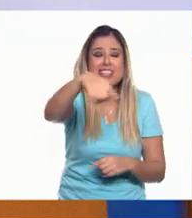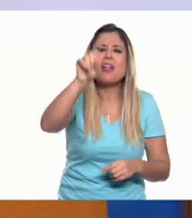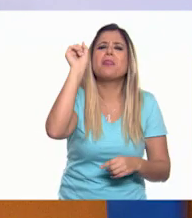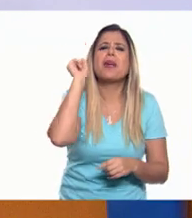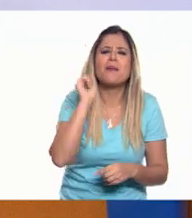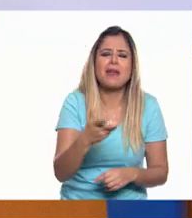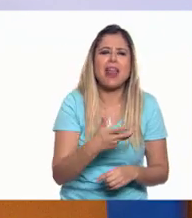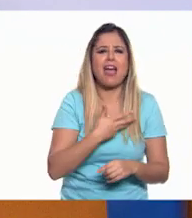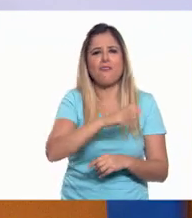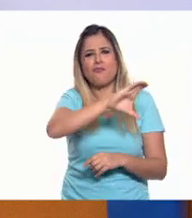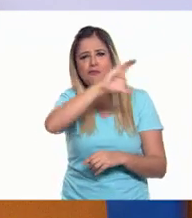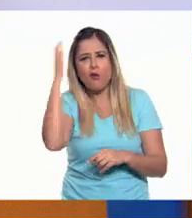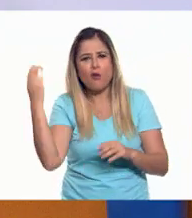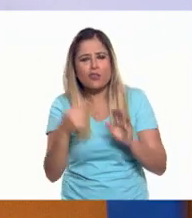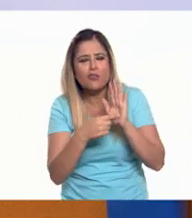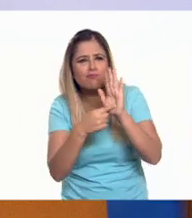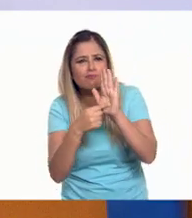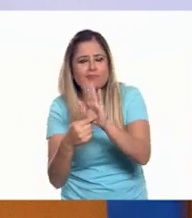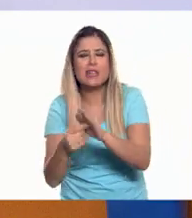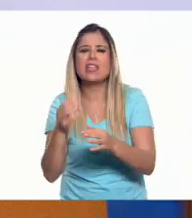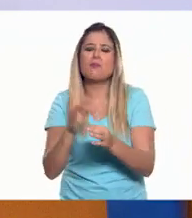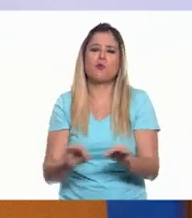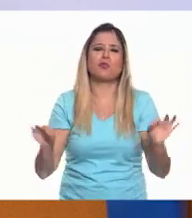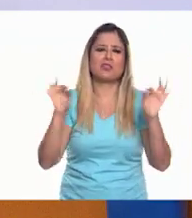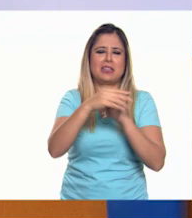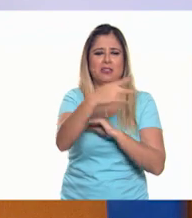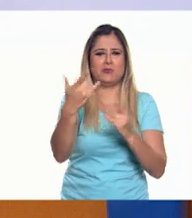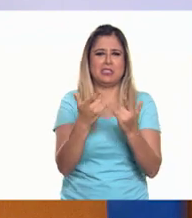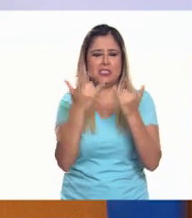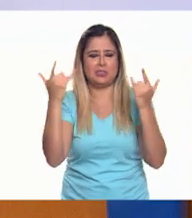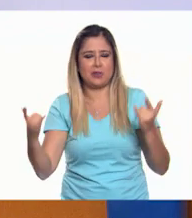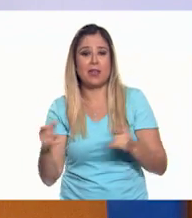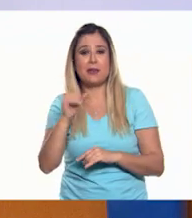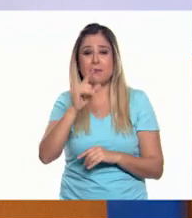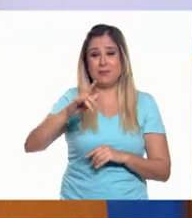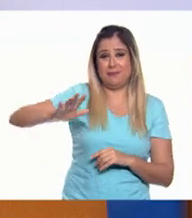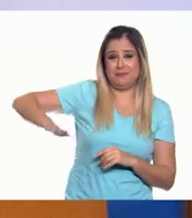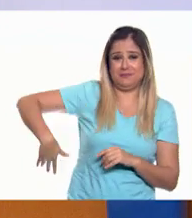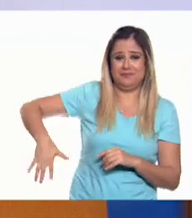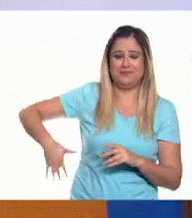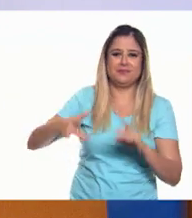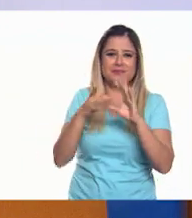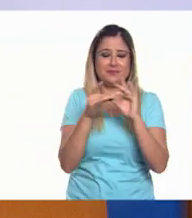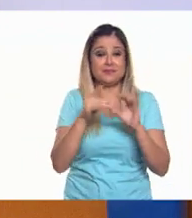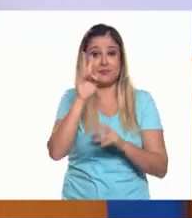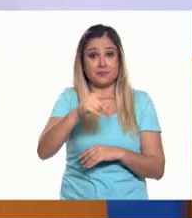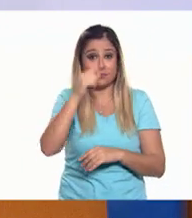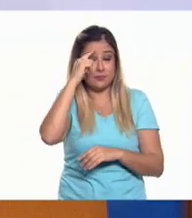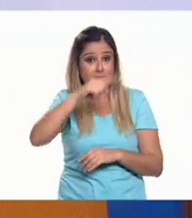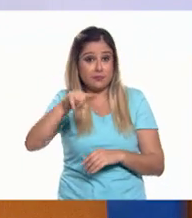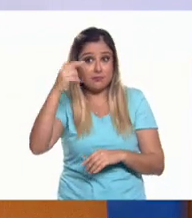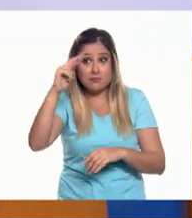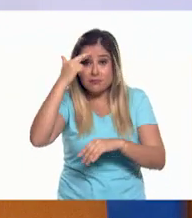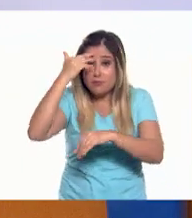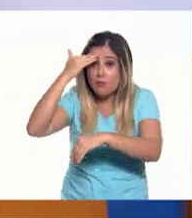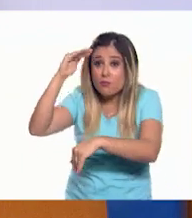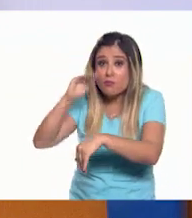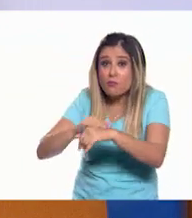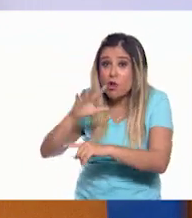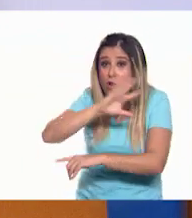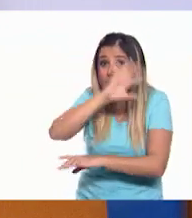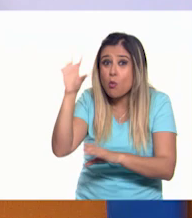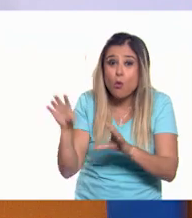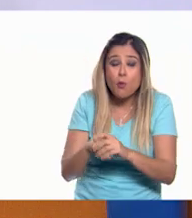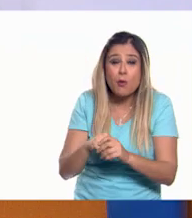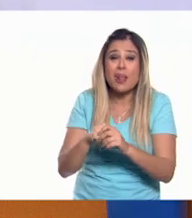tienen sus fotografías y tienen sus momentos importantes. Como dijimos, no es fácil recordar todos los momentos, como